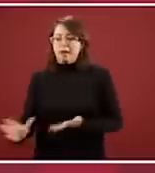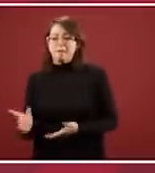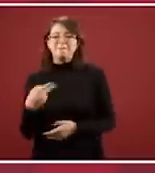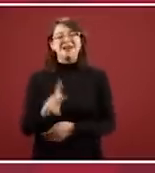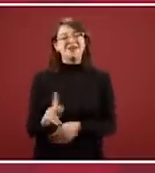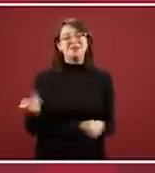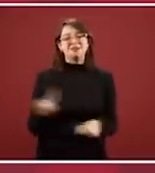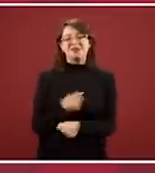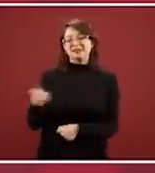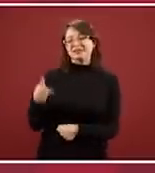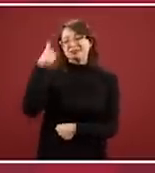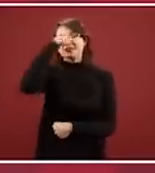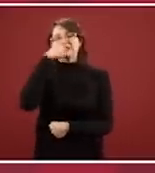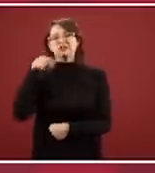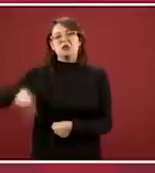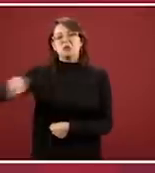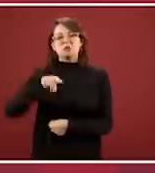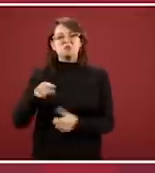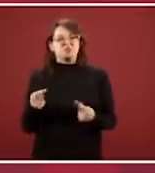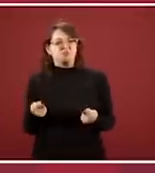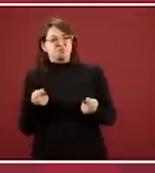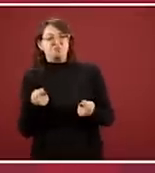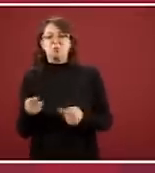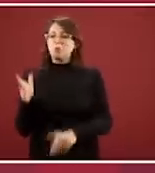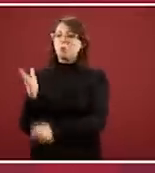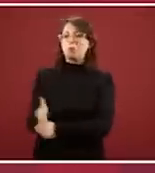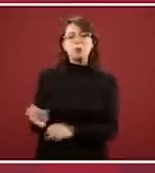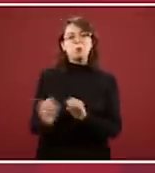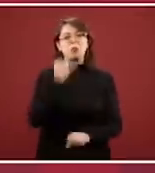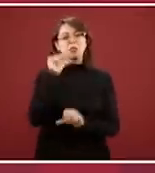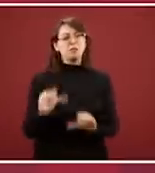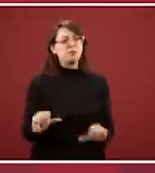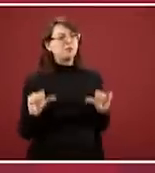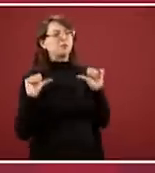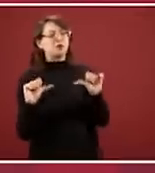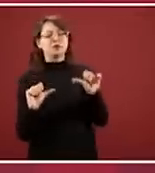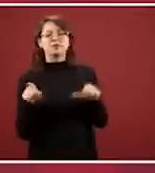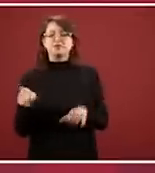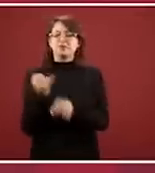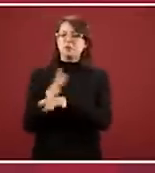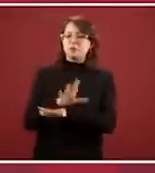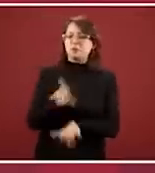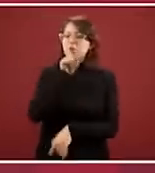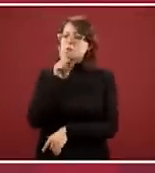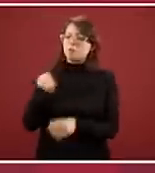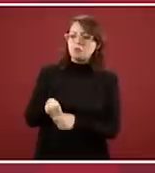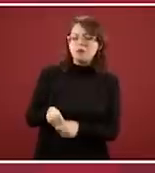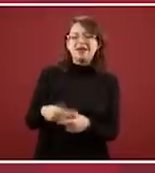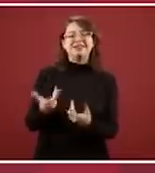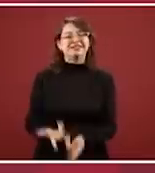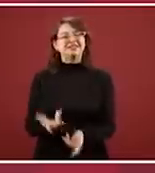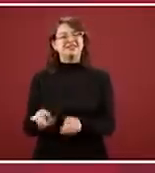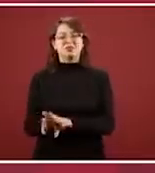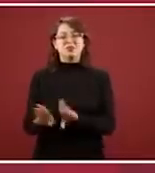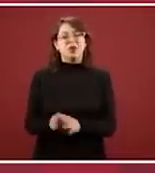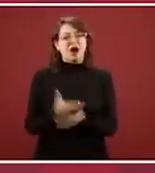han actuado de manera impune, y que incluso hay quienes mencionan que este tipo de informes pues se han quedado cortos. ¿Cómo de alguna manera